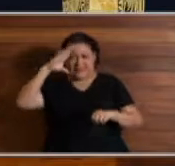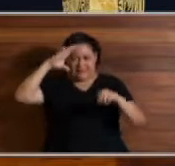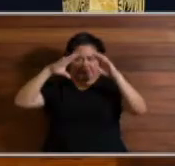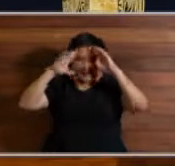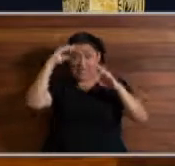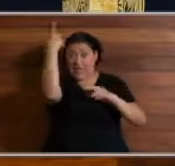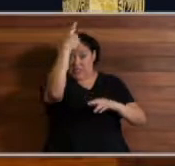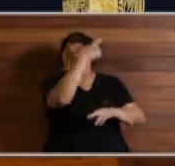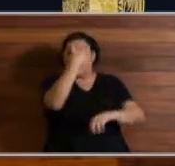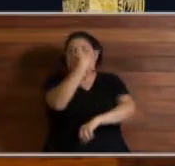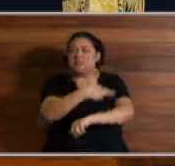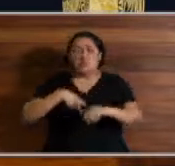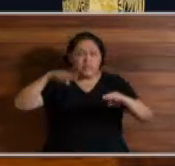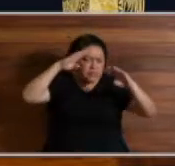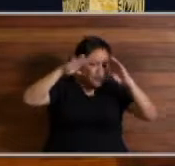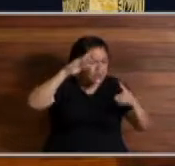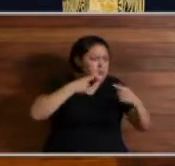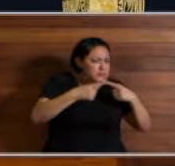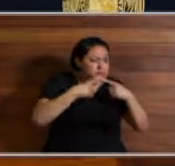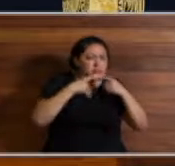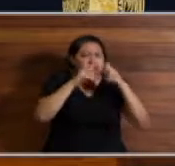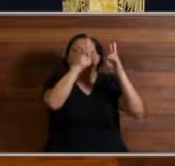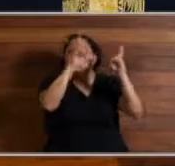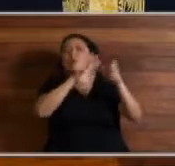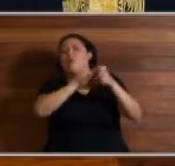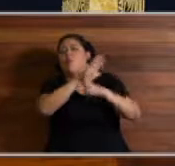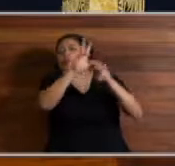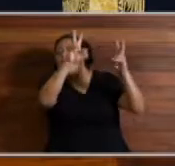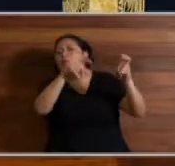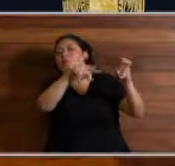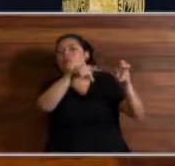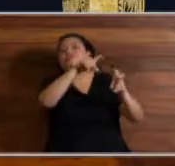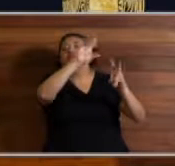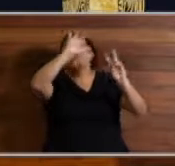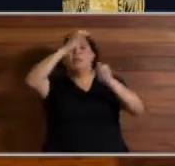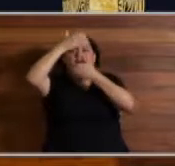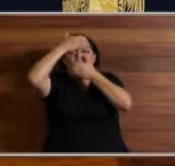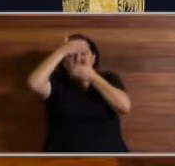de manera brutal. Es el tema del terrorismo.